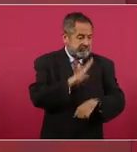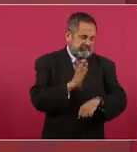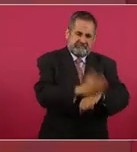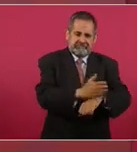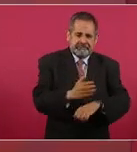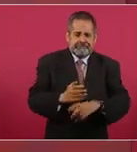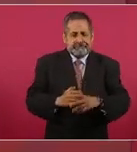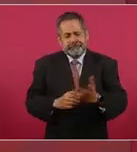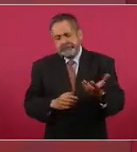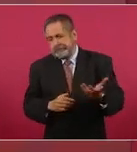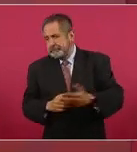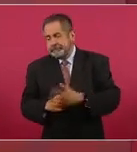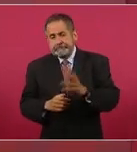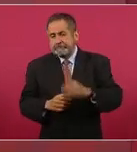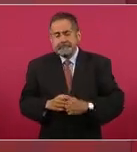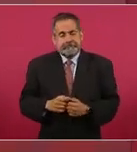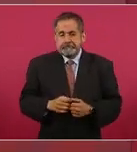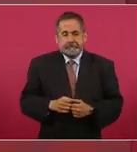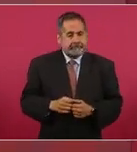Y eso,